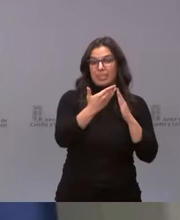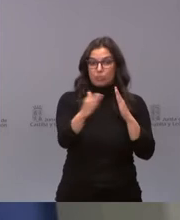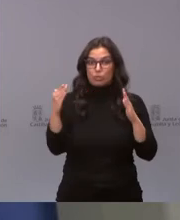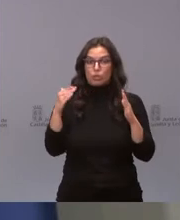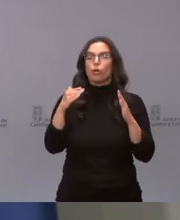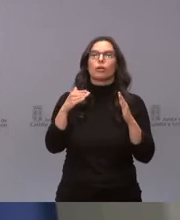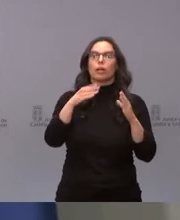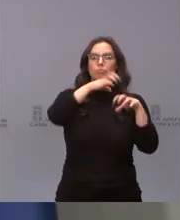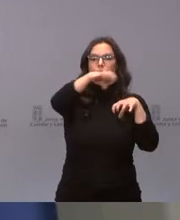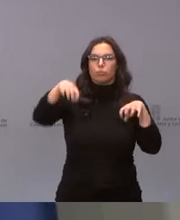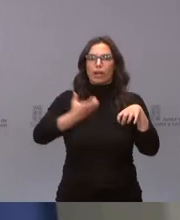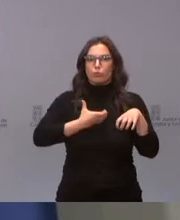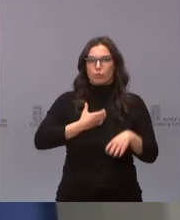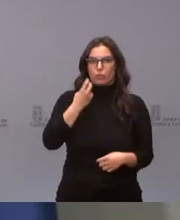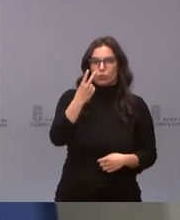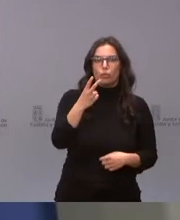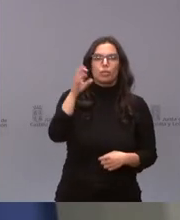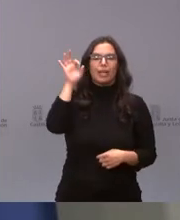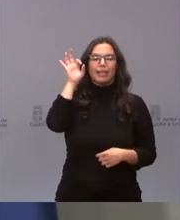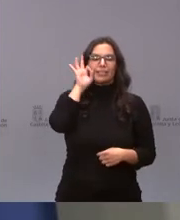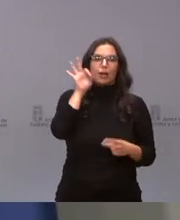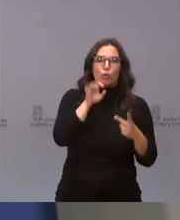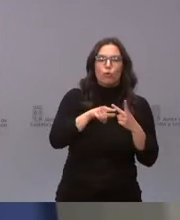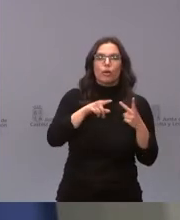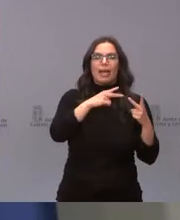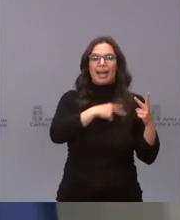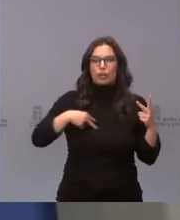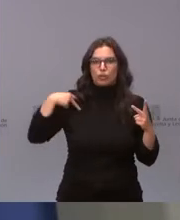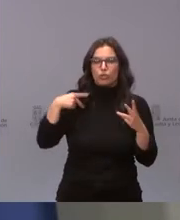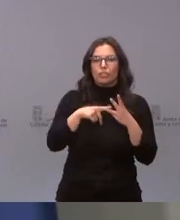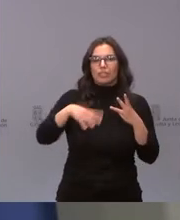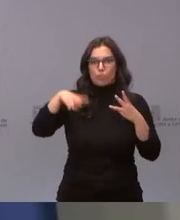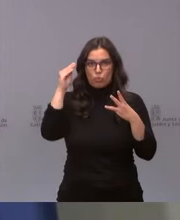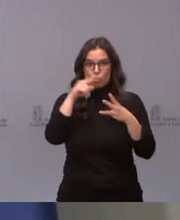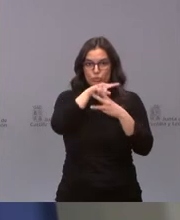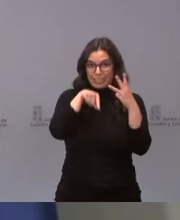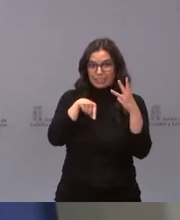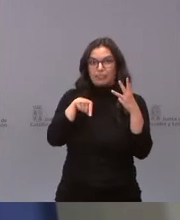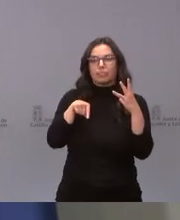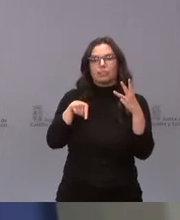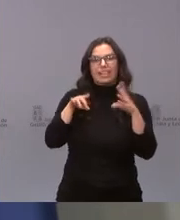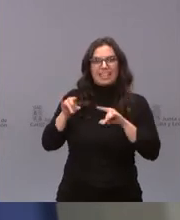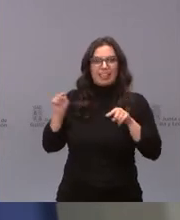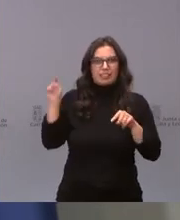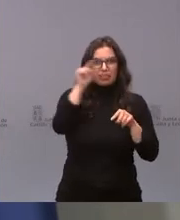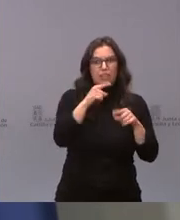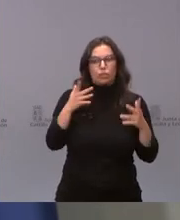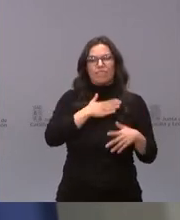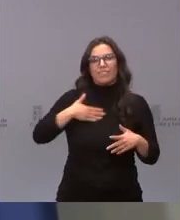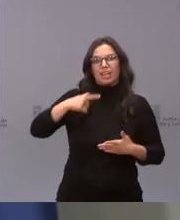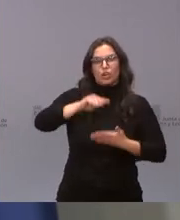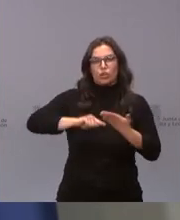tres ayuntamientos, Sahagún, Carrión de los Condes y Burgos, y con esta subvención se pretende contratar a